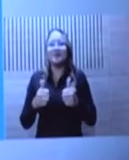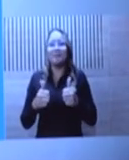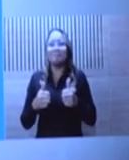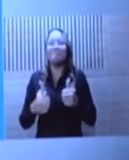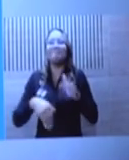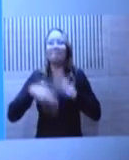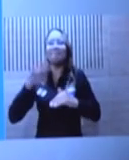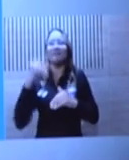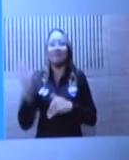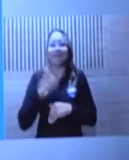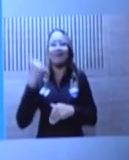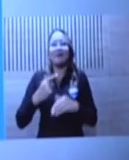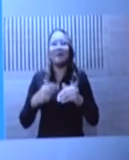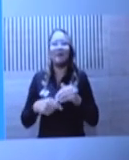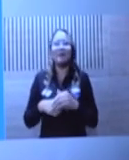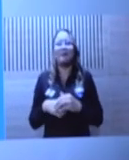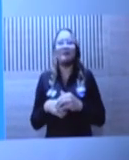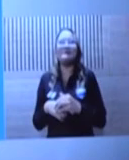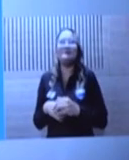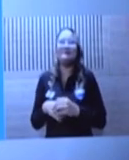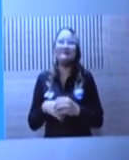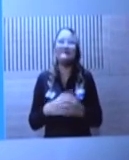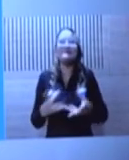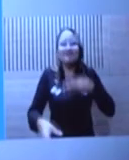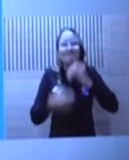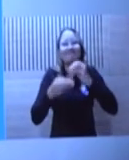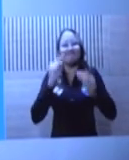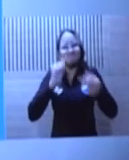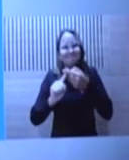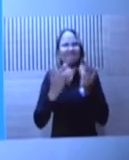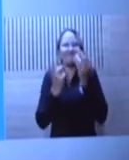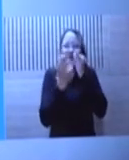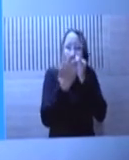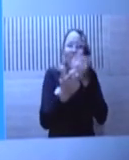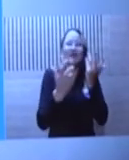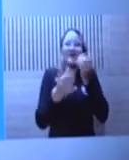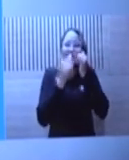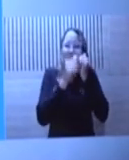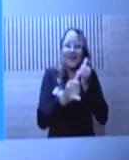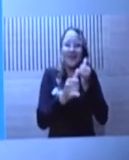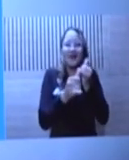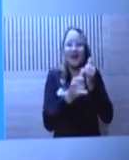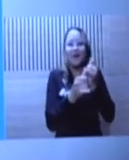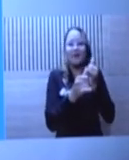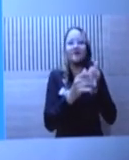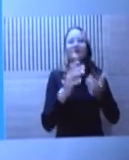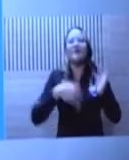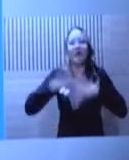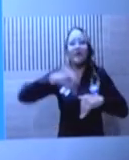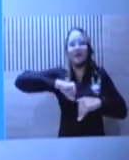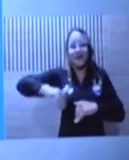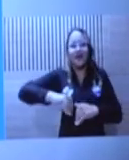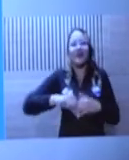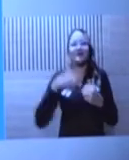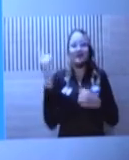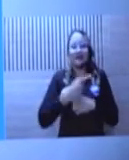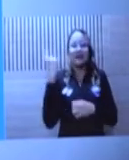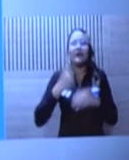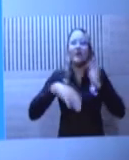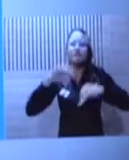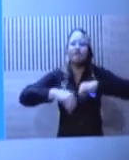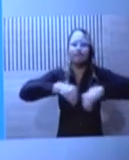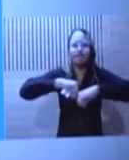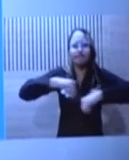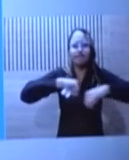que necesitan profesionales en desarrollo económico estudiantes de economía de ingeniería de contaduría de derecho que la oficina jurídica judicantes todos los que